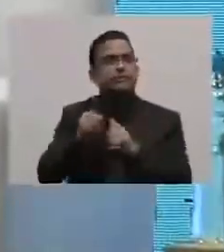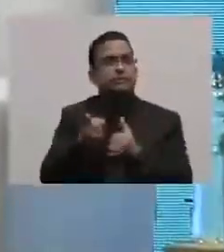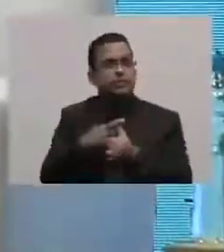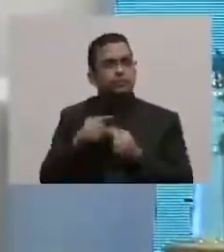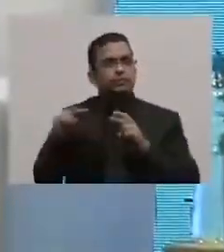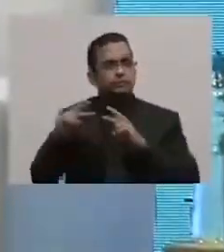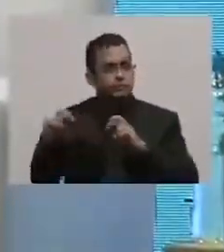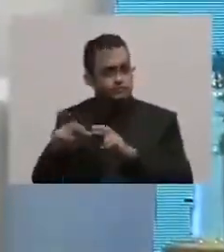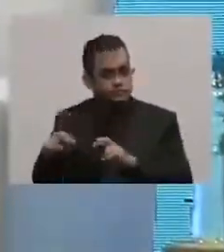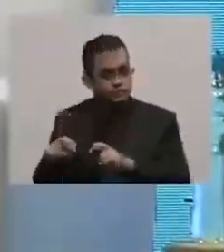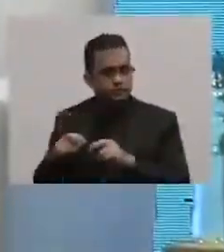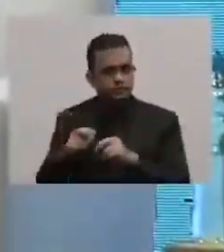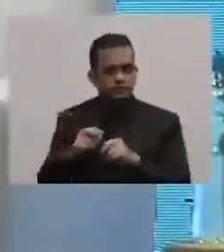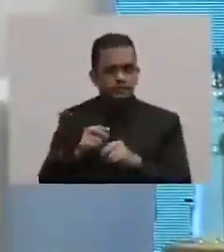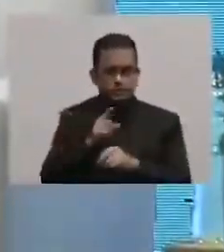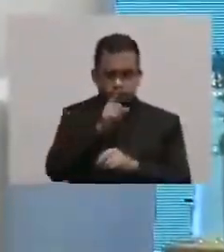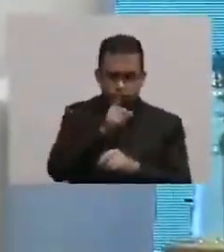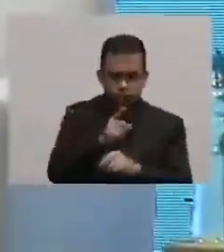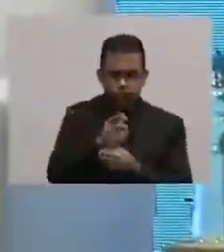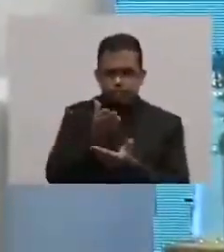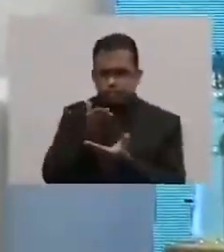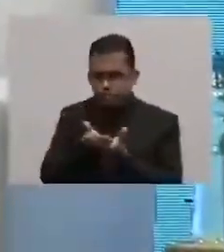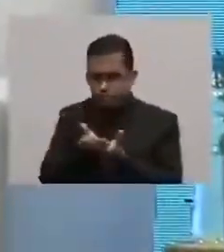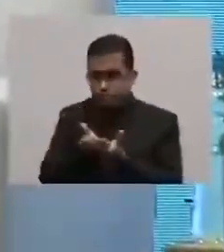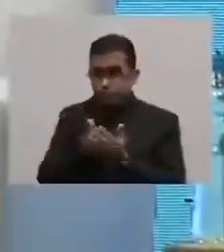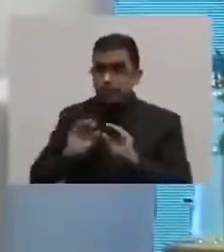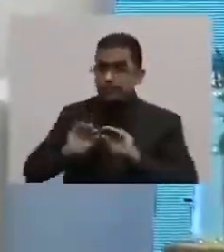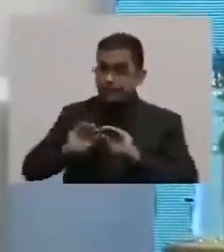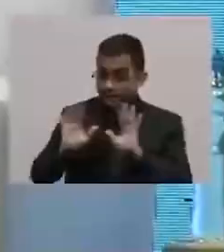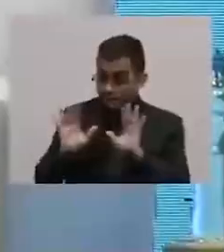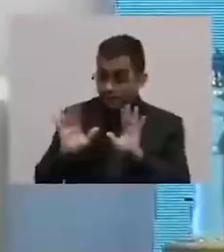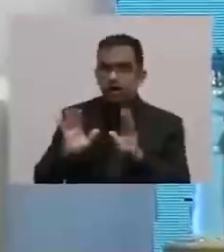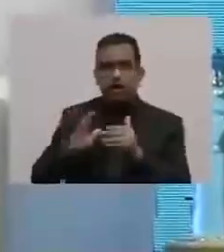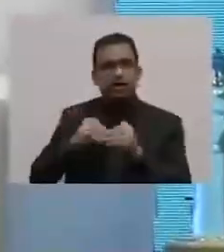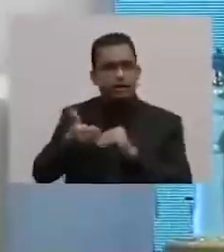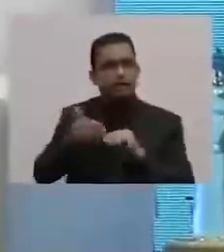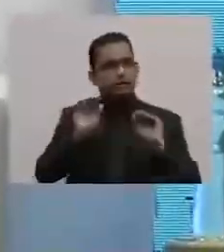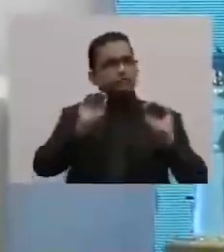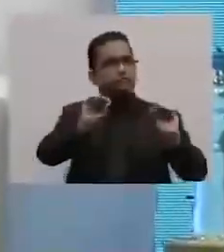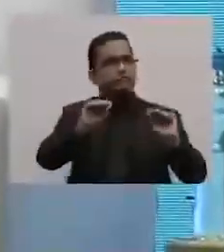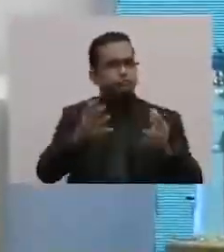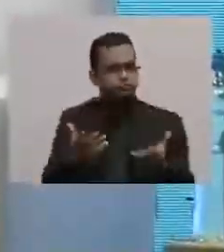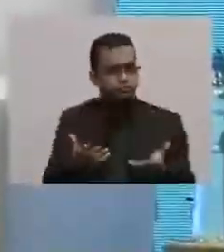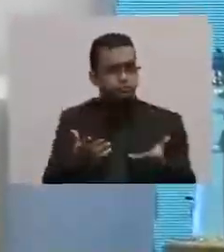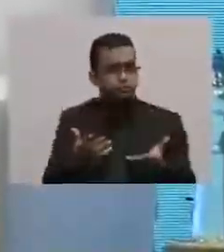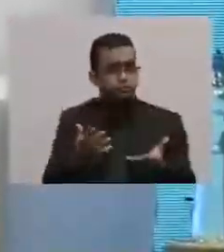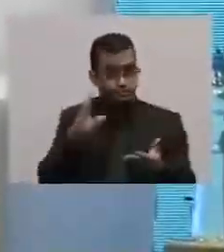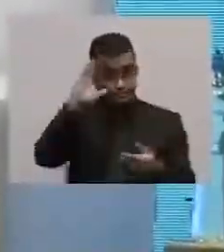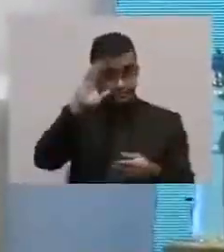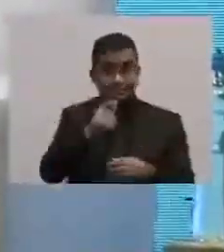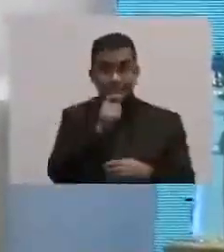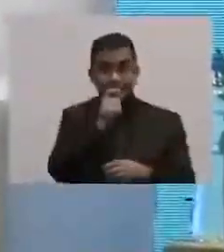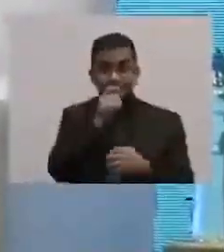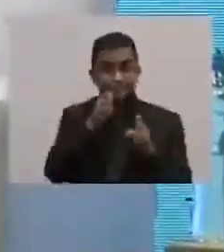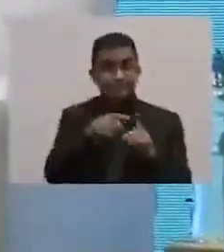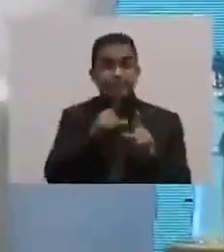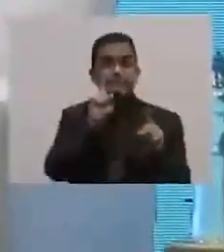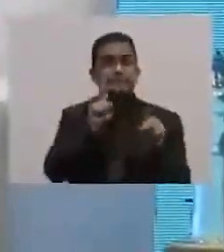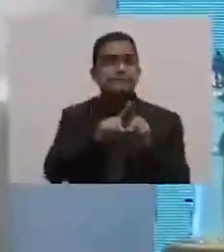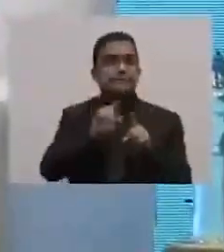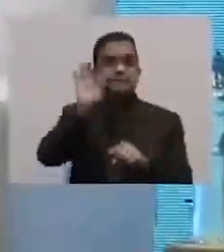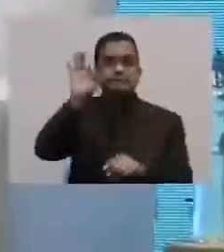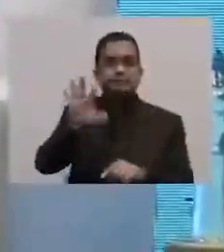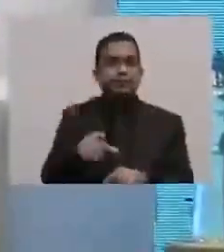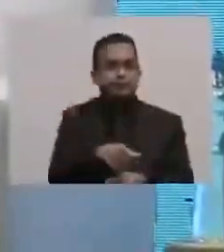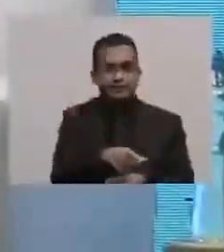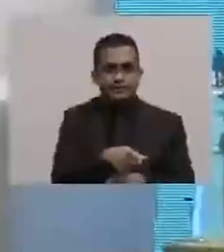de la indagatoria, de todo. Es más, los periodistas somos como los curas. Posiblemente no